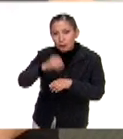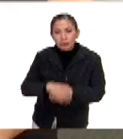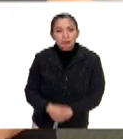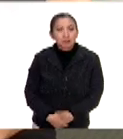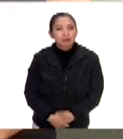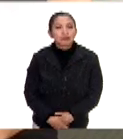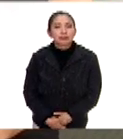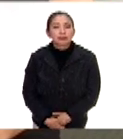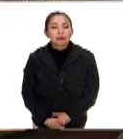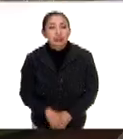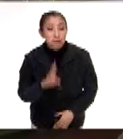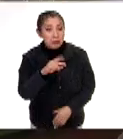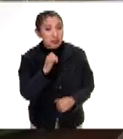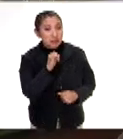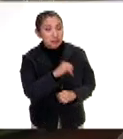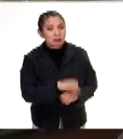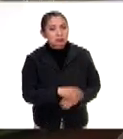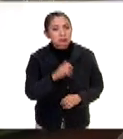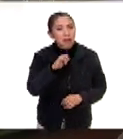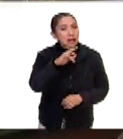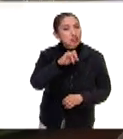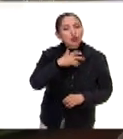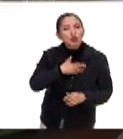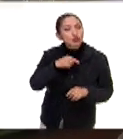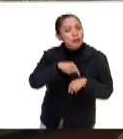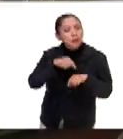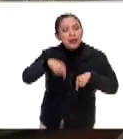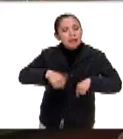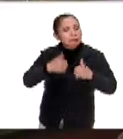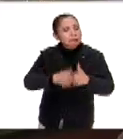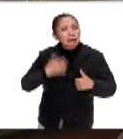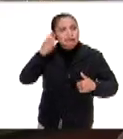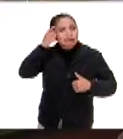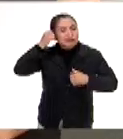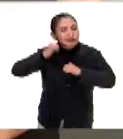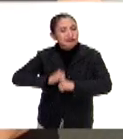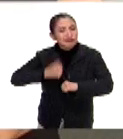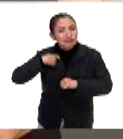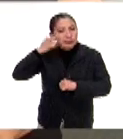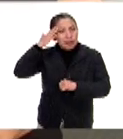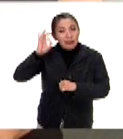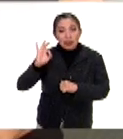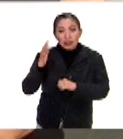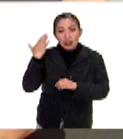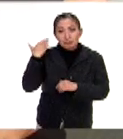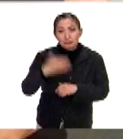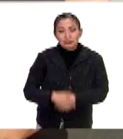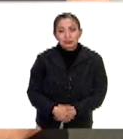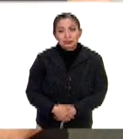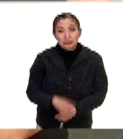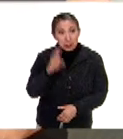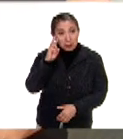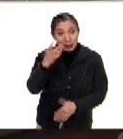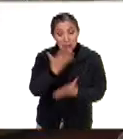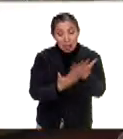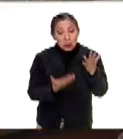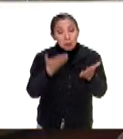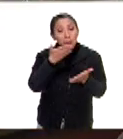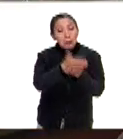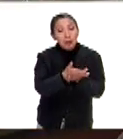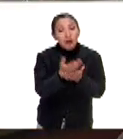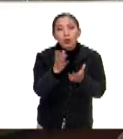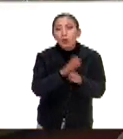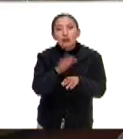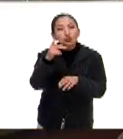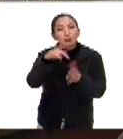de Rivera. Sin duda alguna. Marisol, ¿tienes cuánto tiempo aquí dirigiendo el museo? Desde febrero. No, y se ve tu mano.